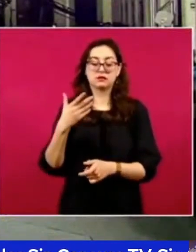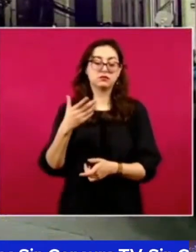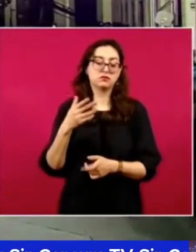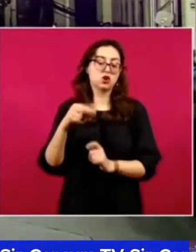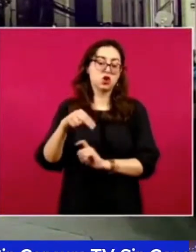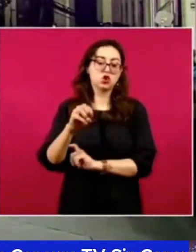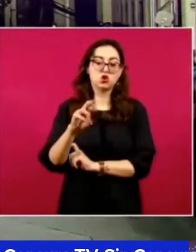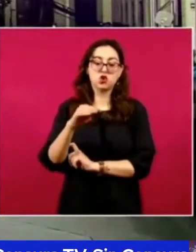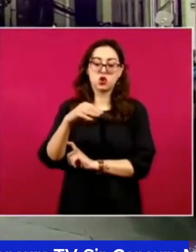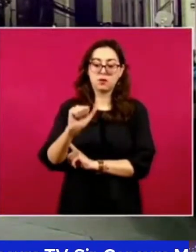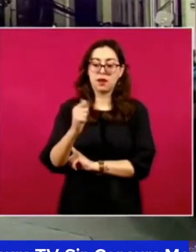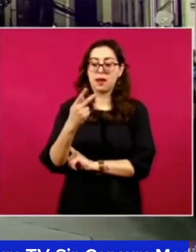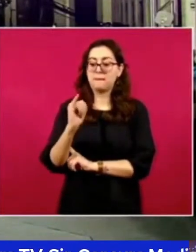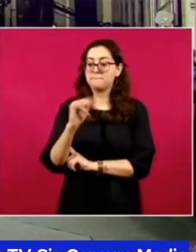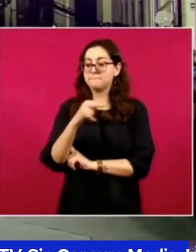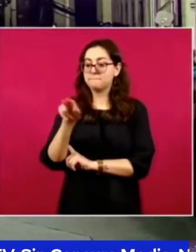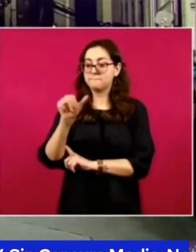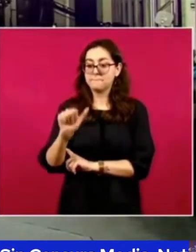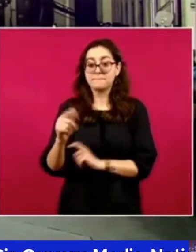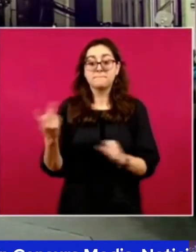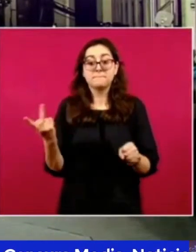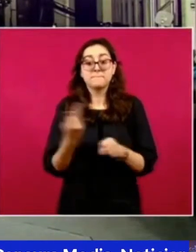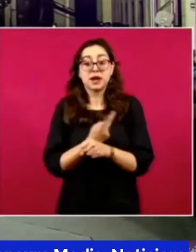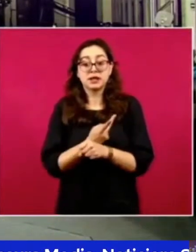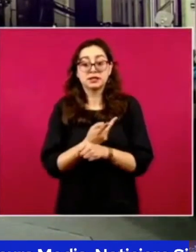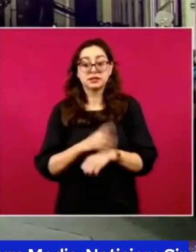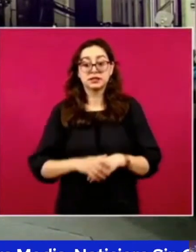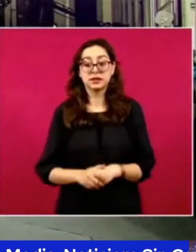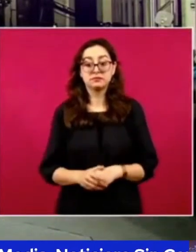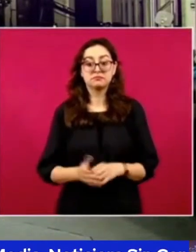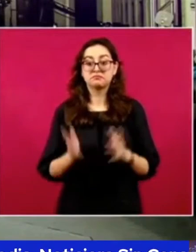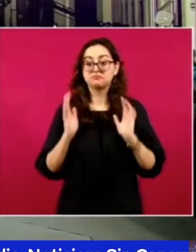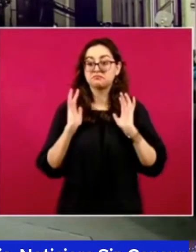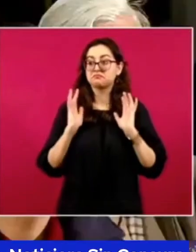la Nación, pues prácticamente ha habido ya